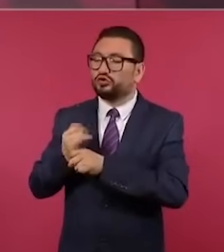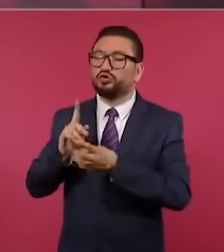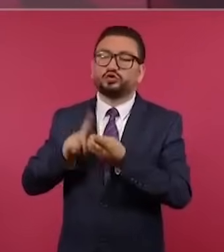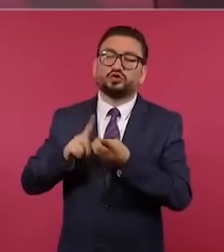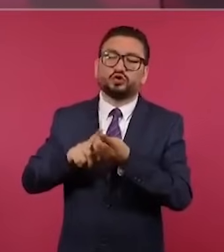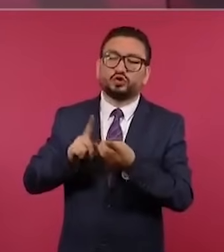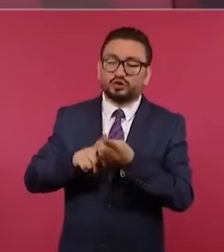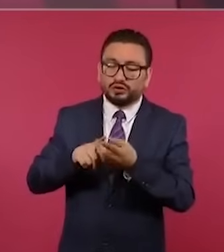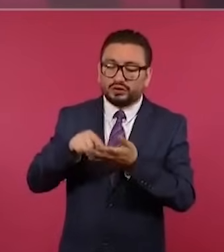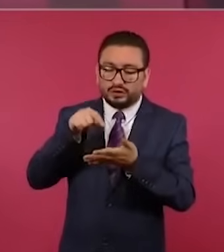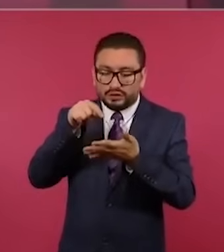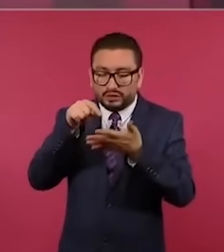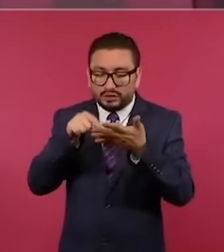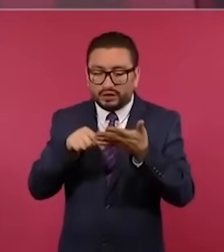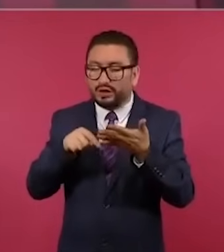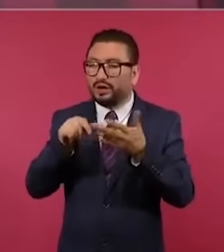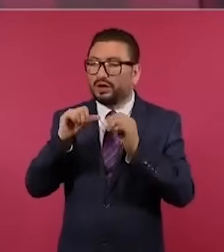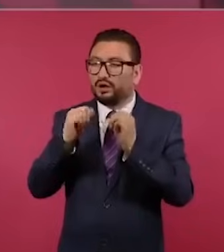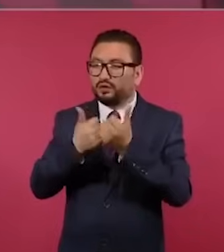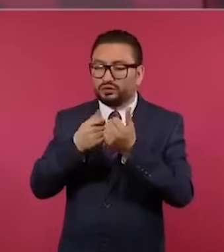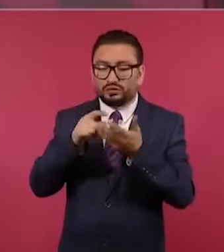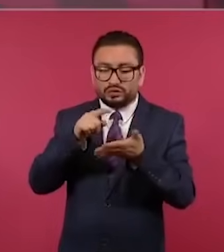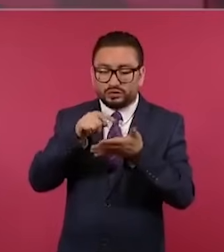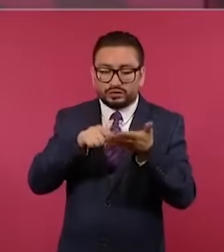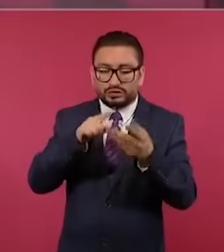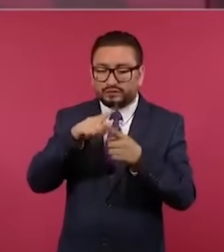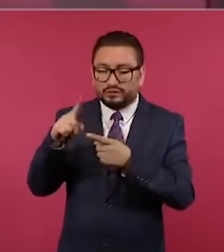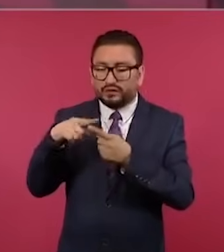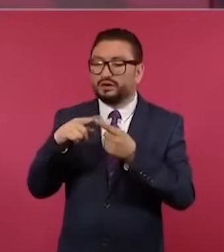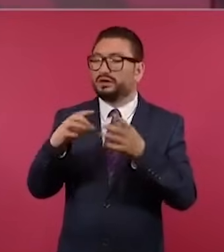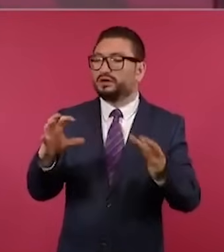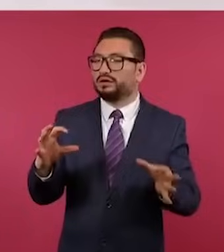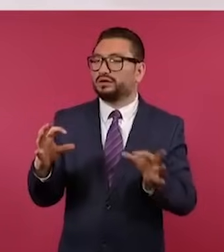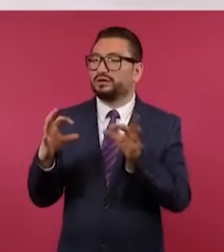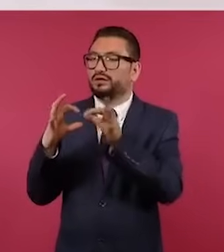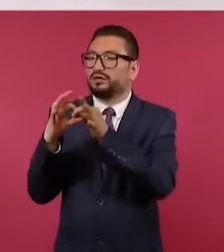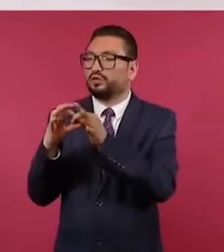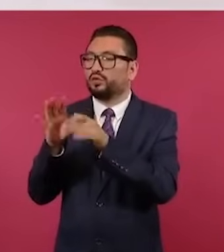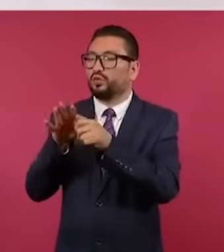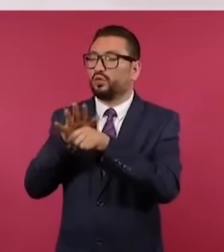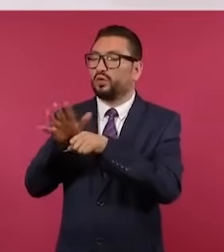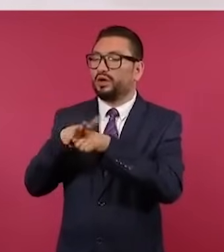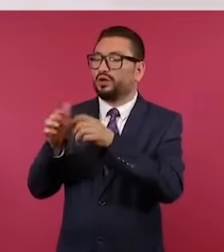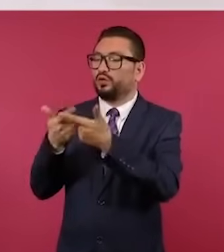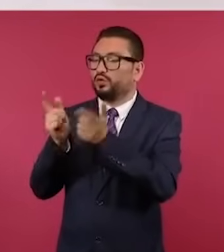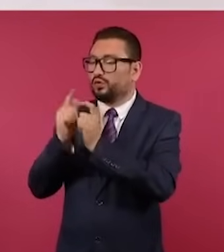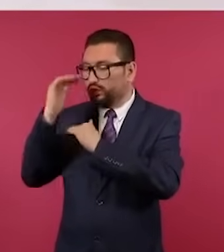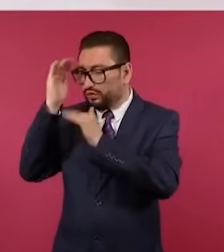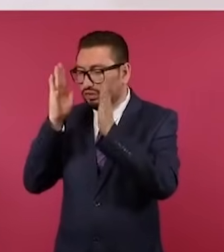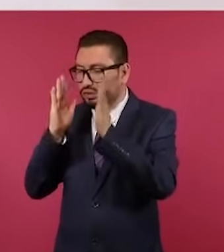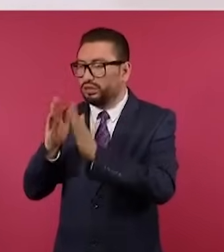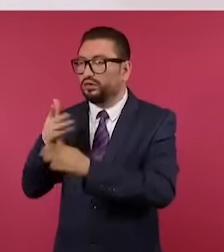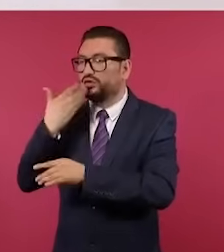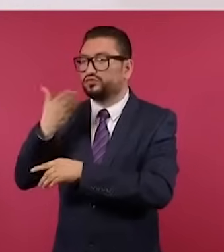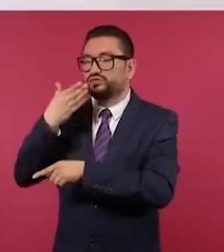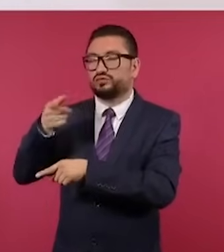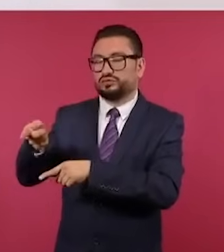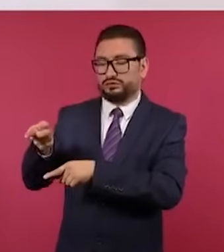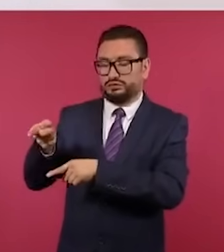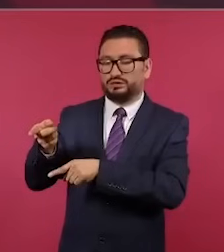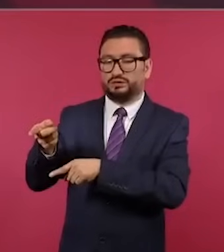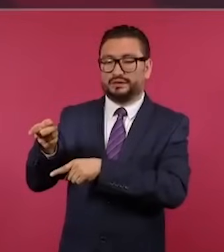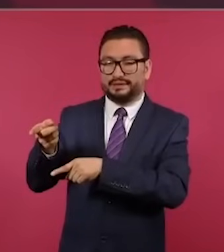esas organizaciones están vinculadas al bloque conservador. E